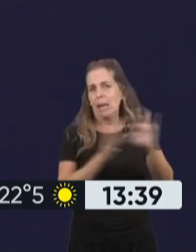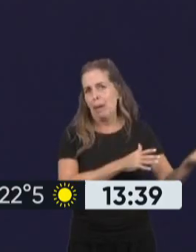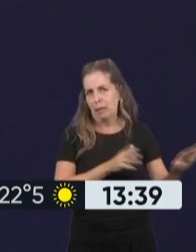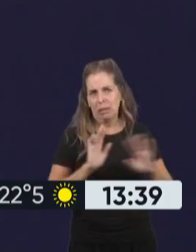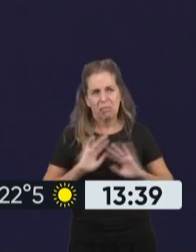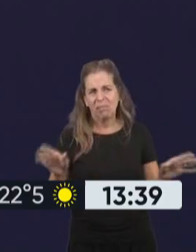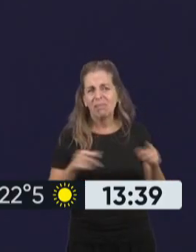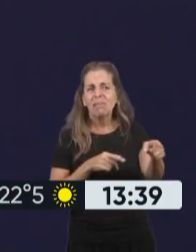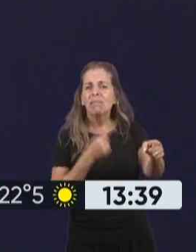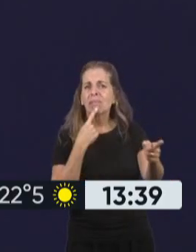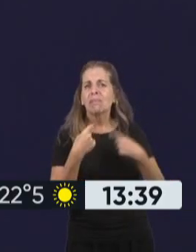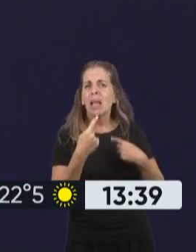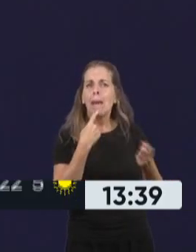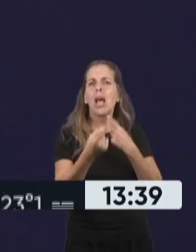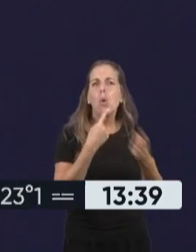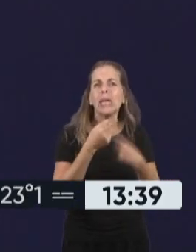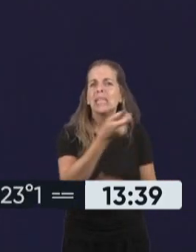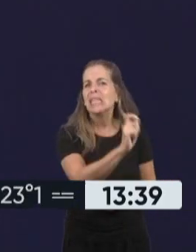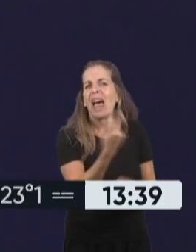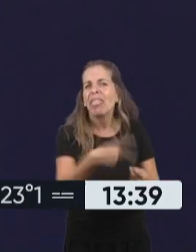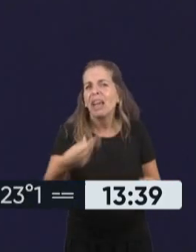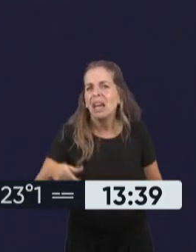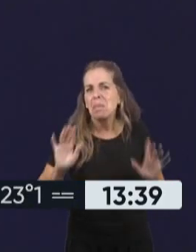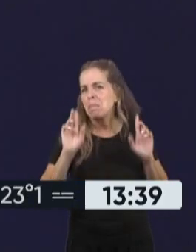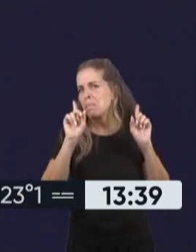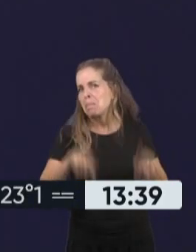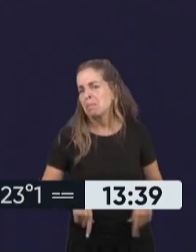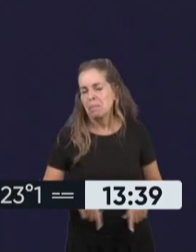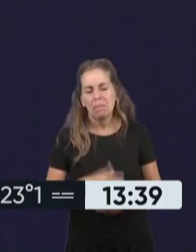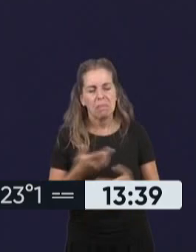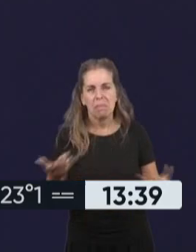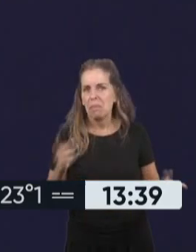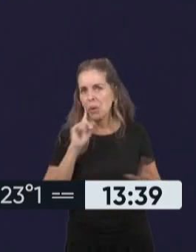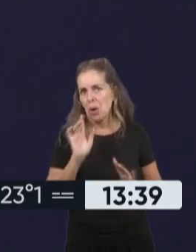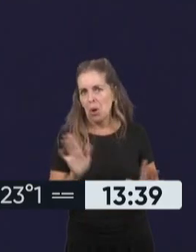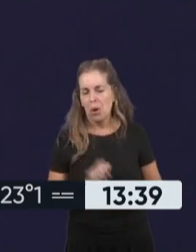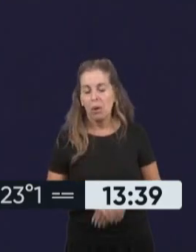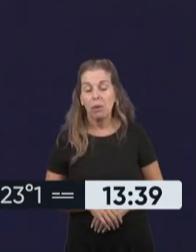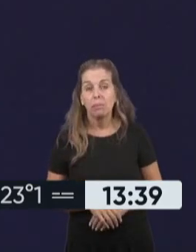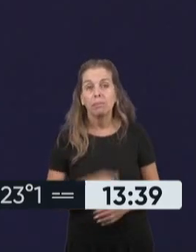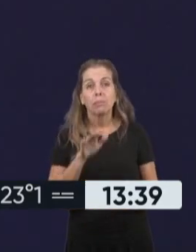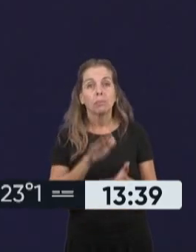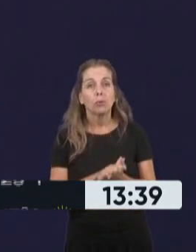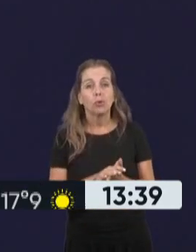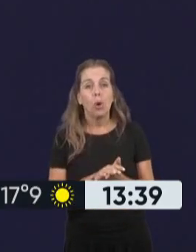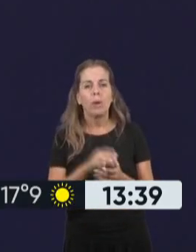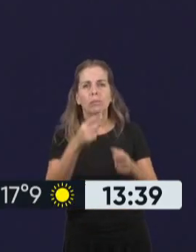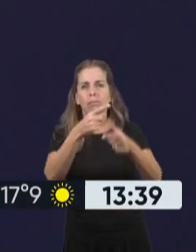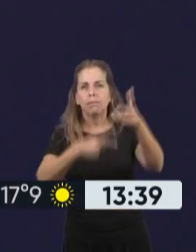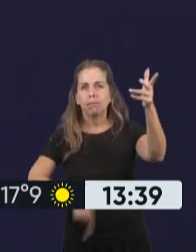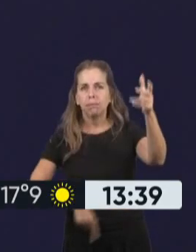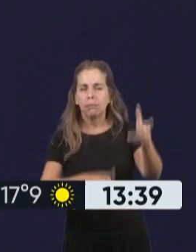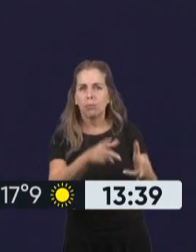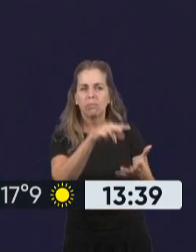de qué son las encuestas que me estás hablando, ni si tienen validez o no, o si son rigurosas o no. Con respecto a la catarata de tweets que